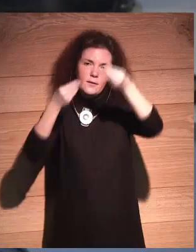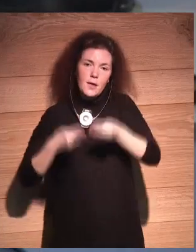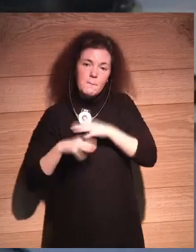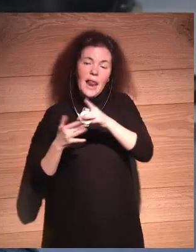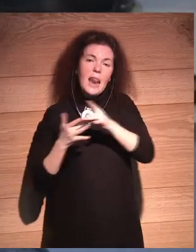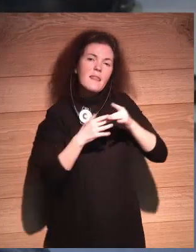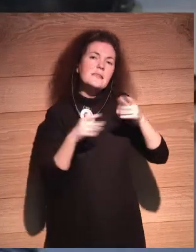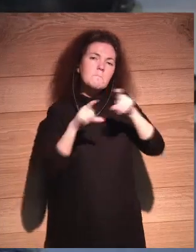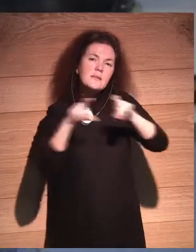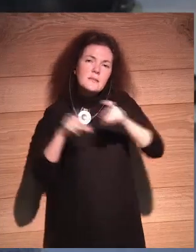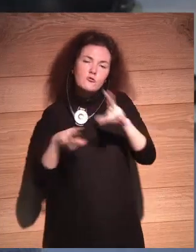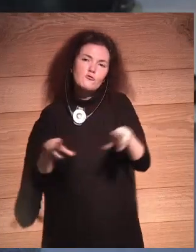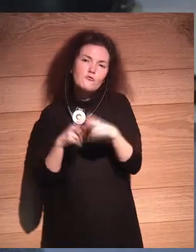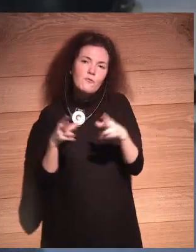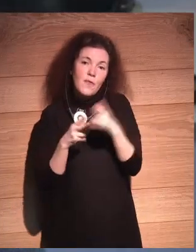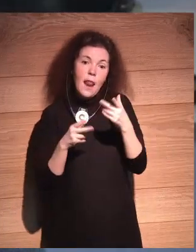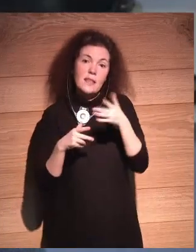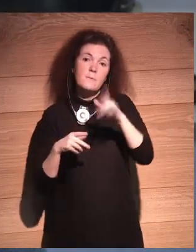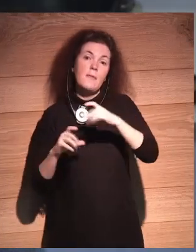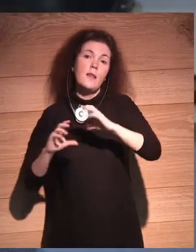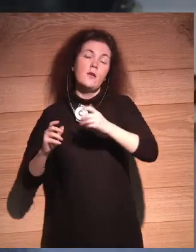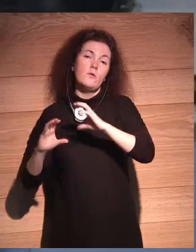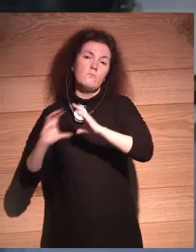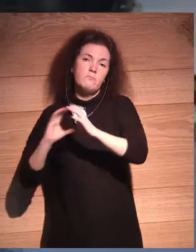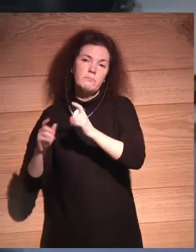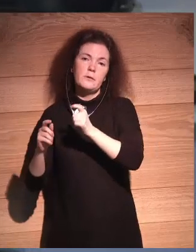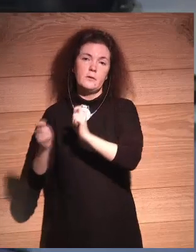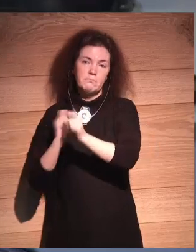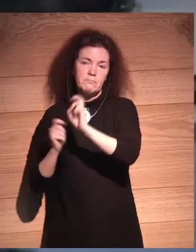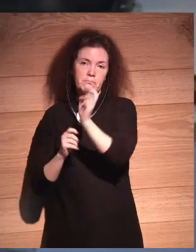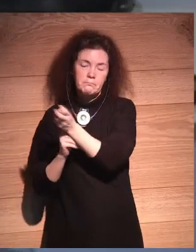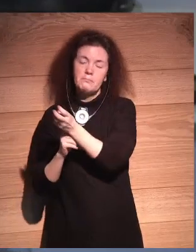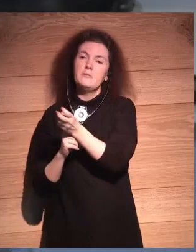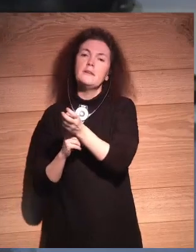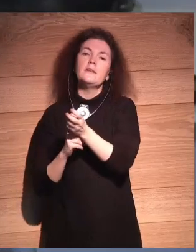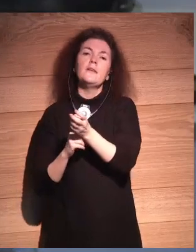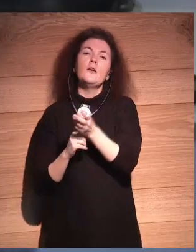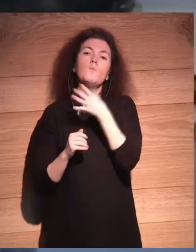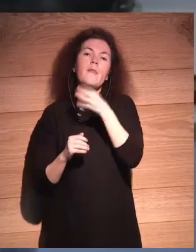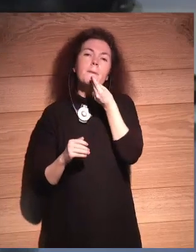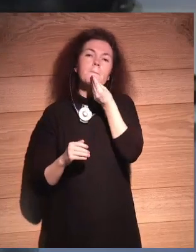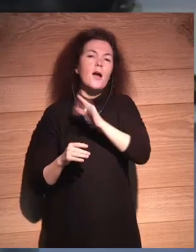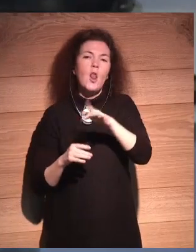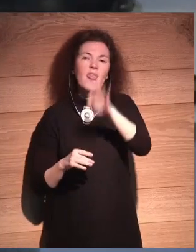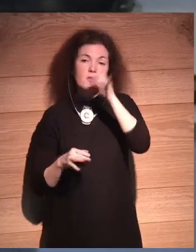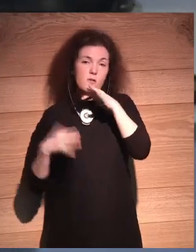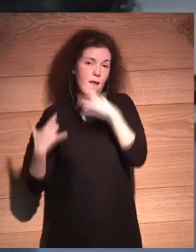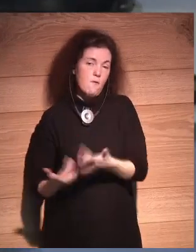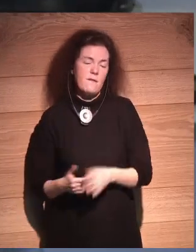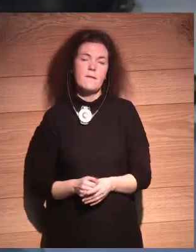empresariales, sociales y de los medios de comunicación puedan tener las mejores decisiones en el